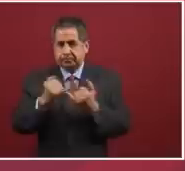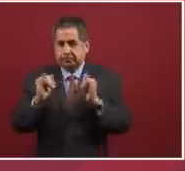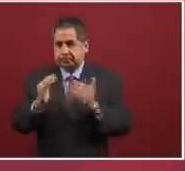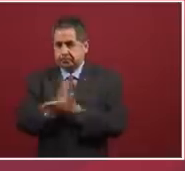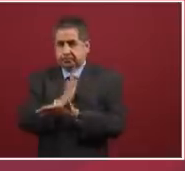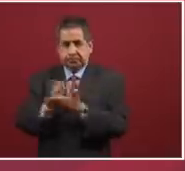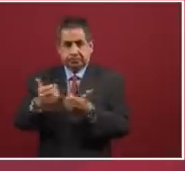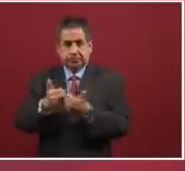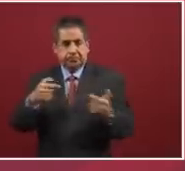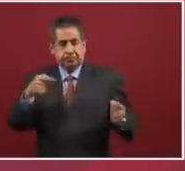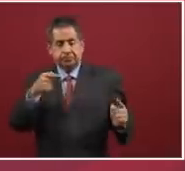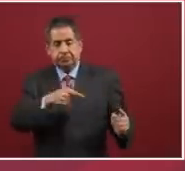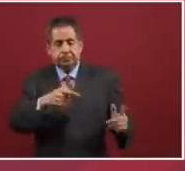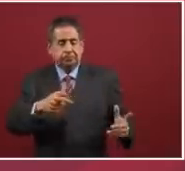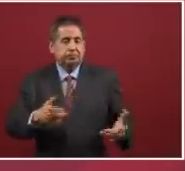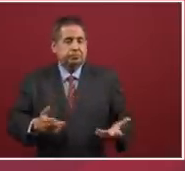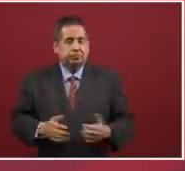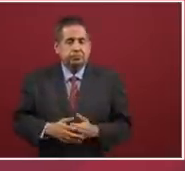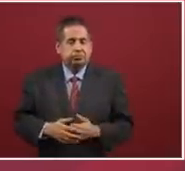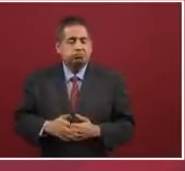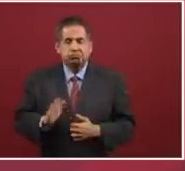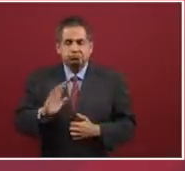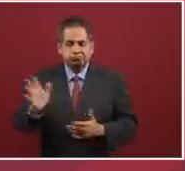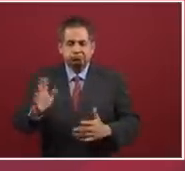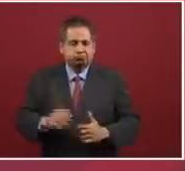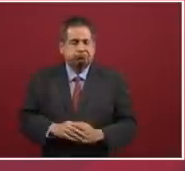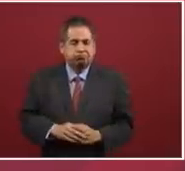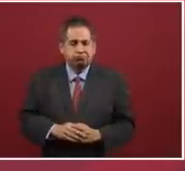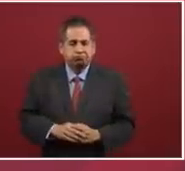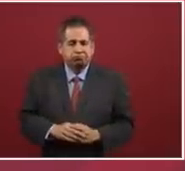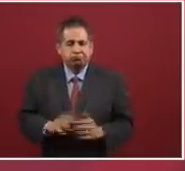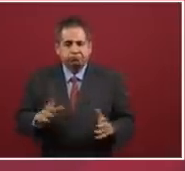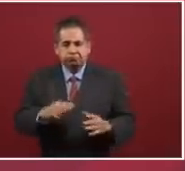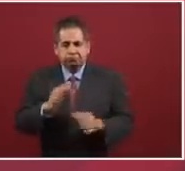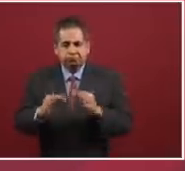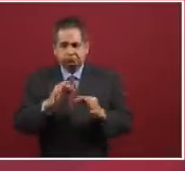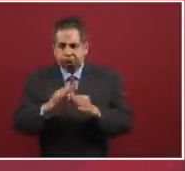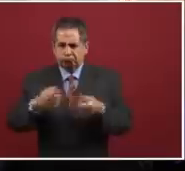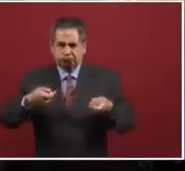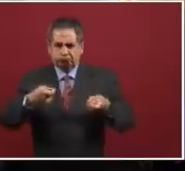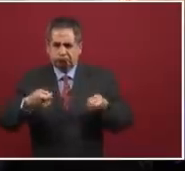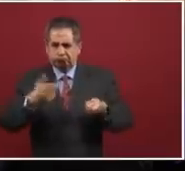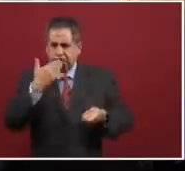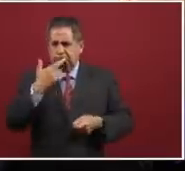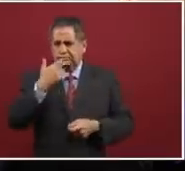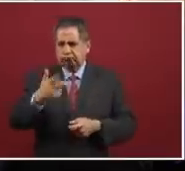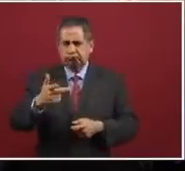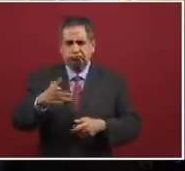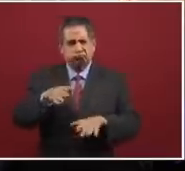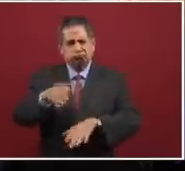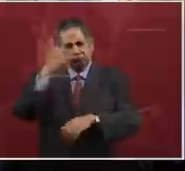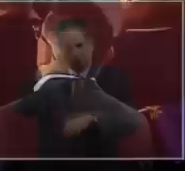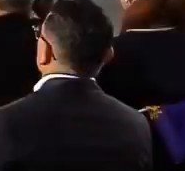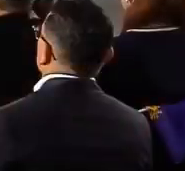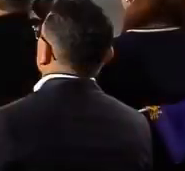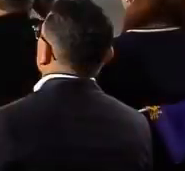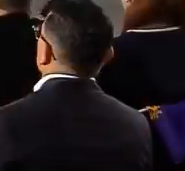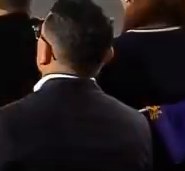independientes ya tienen control de la dirección de